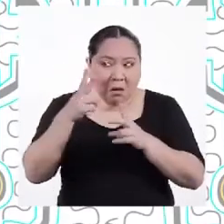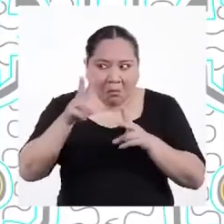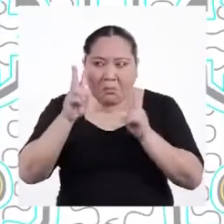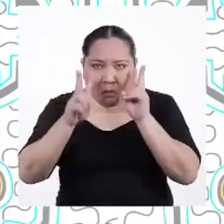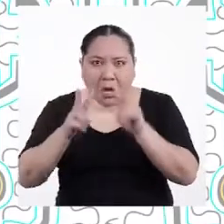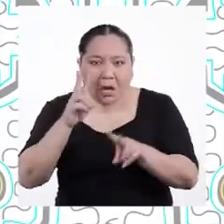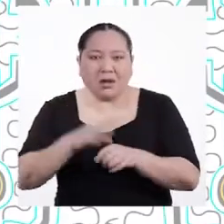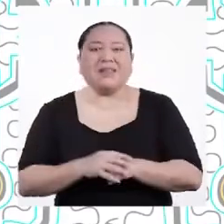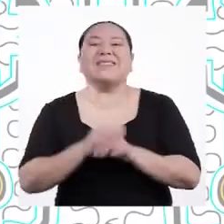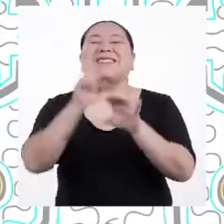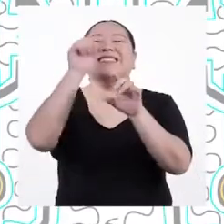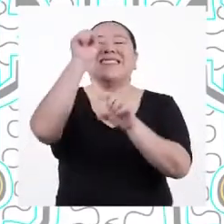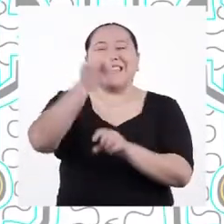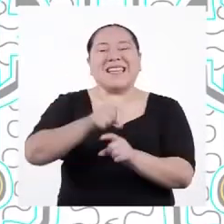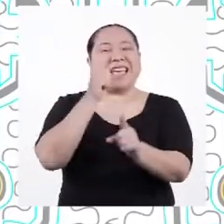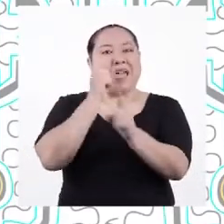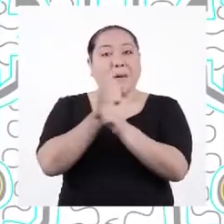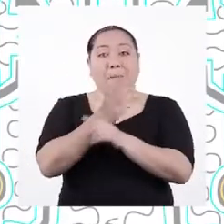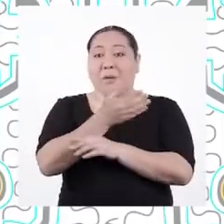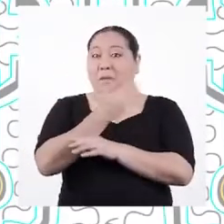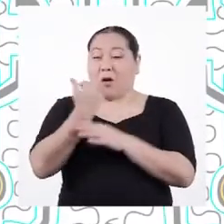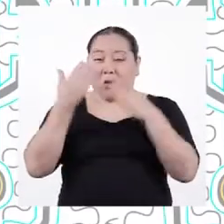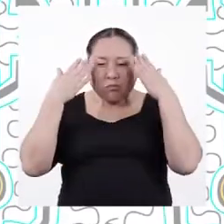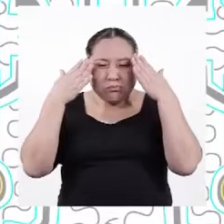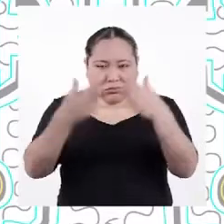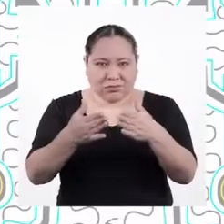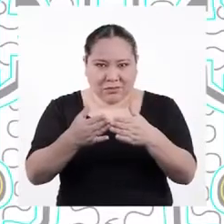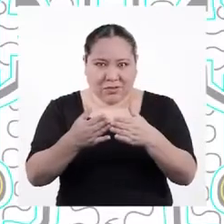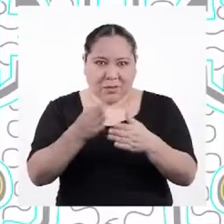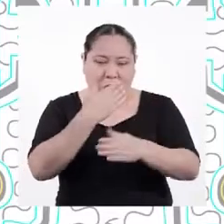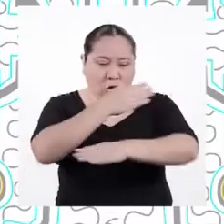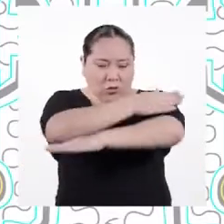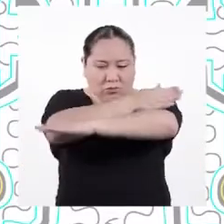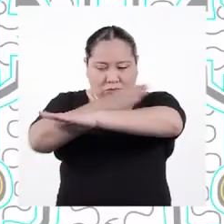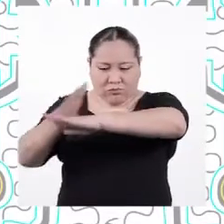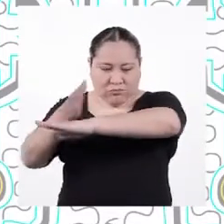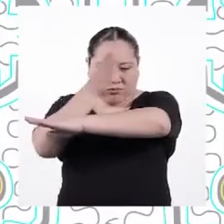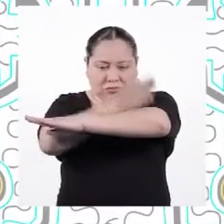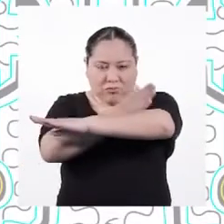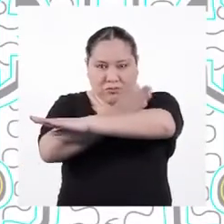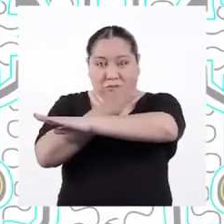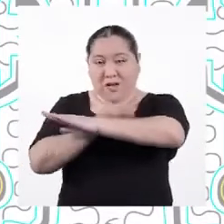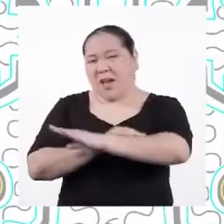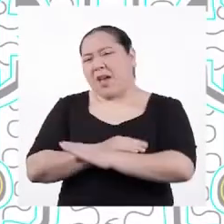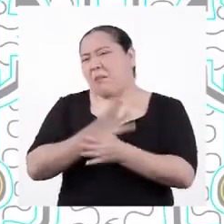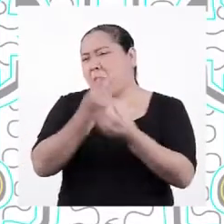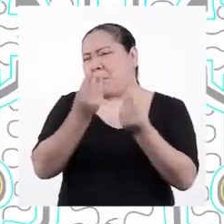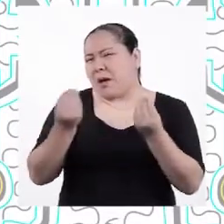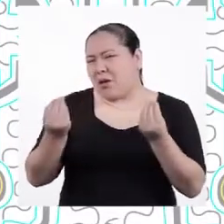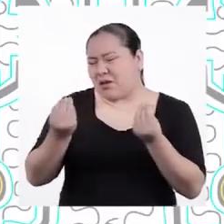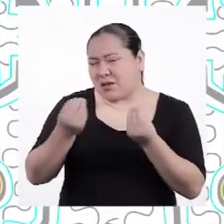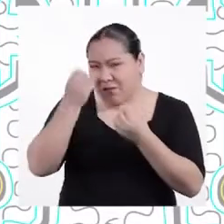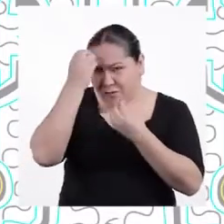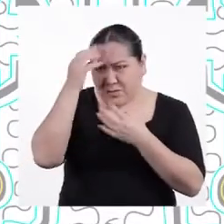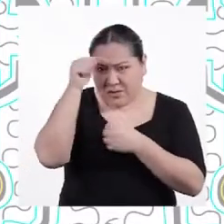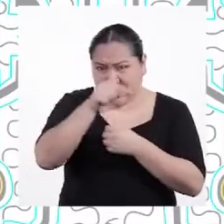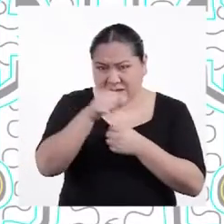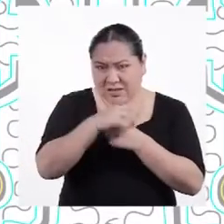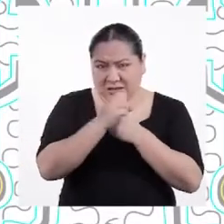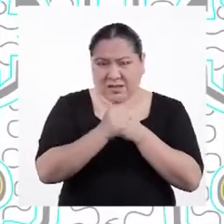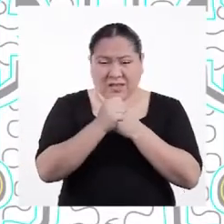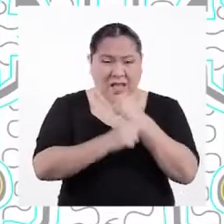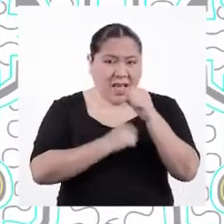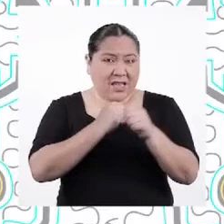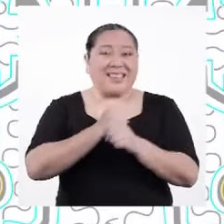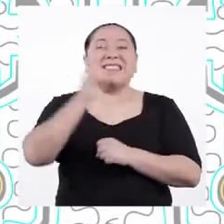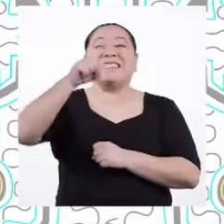lo mejor va a ser que nos concentremos en los años de nuestra escala. ¿Hay más información sobre las fechas, Cubi? Sí,